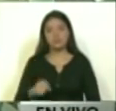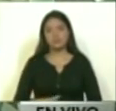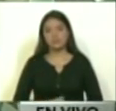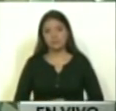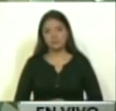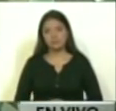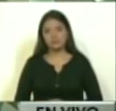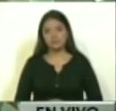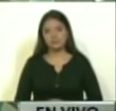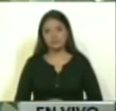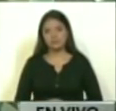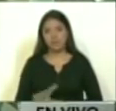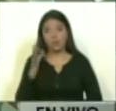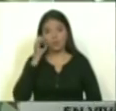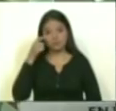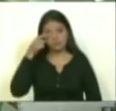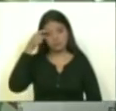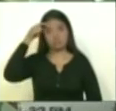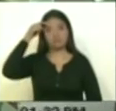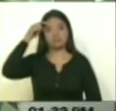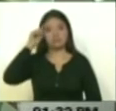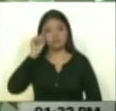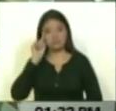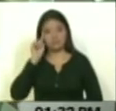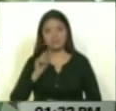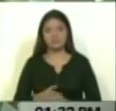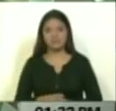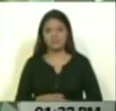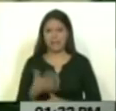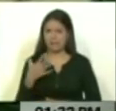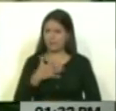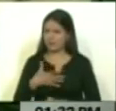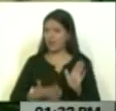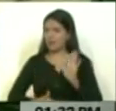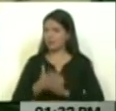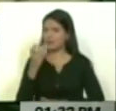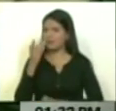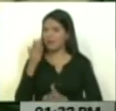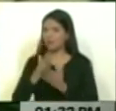la ceja Javier Key, como que se quiere ir a hacer el posgrado.